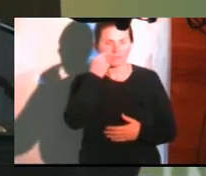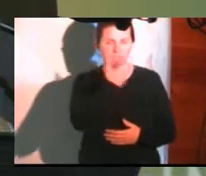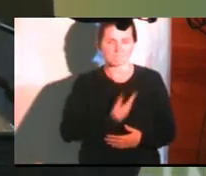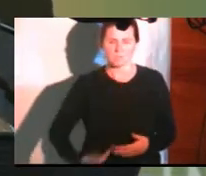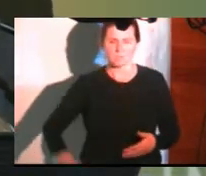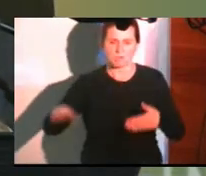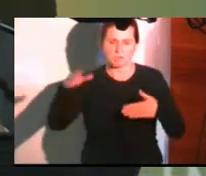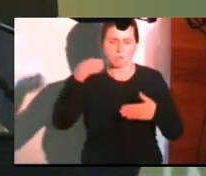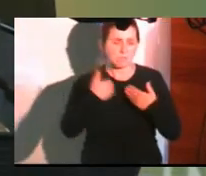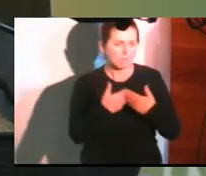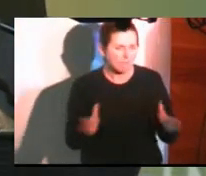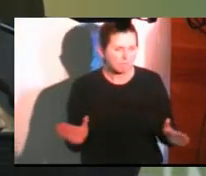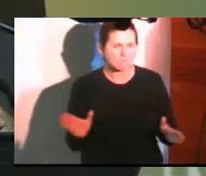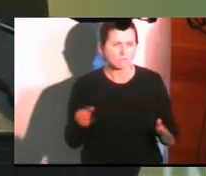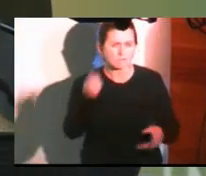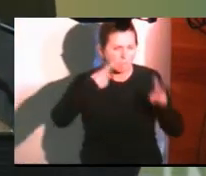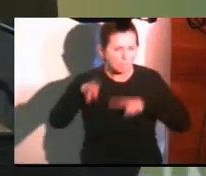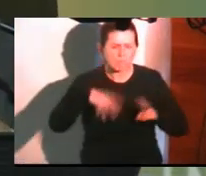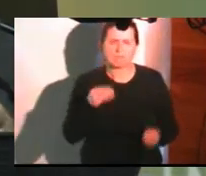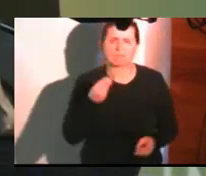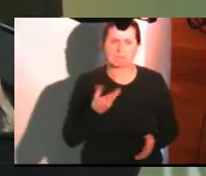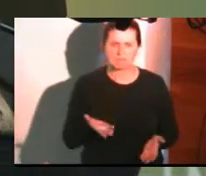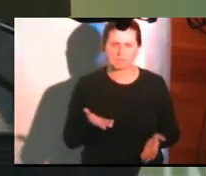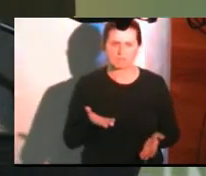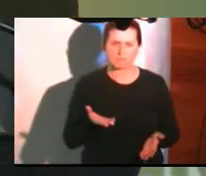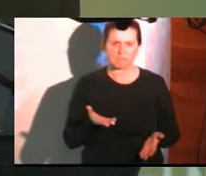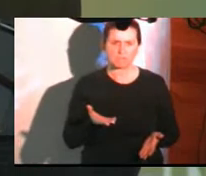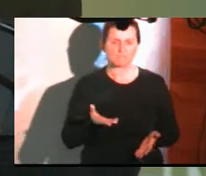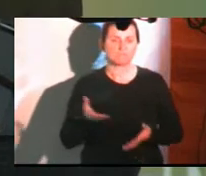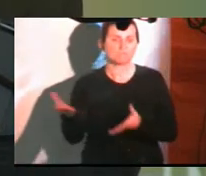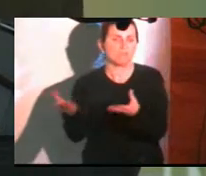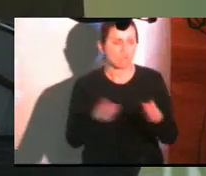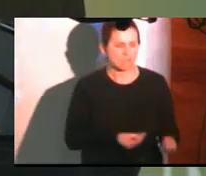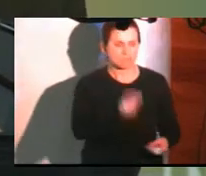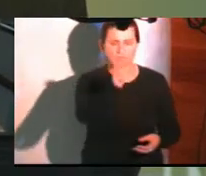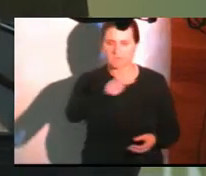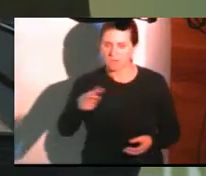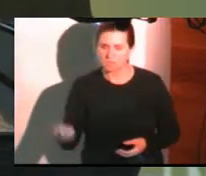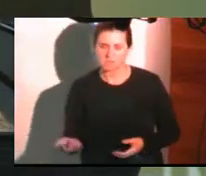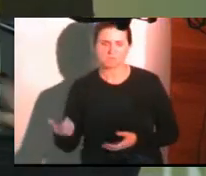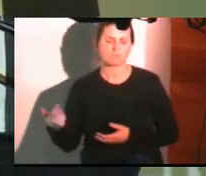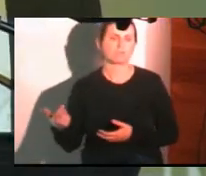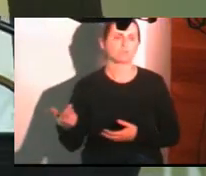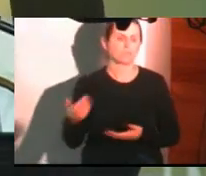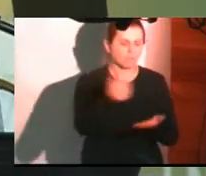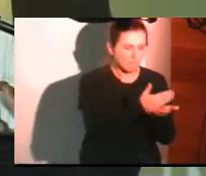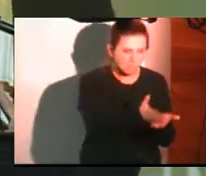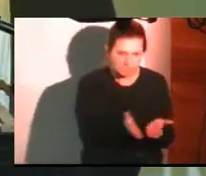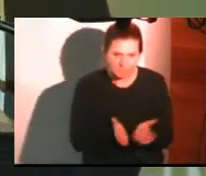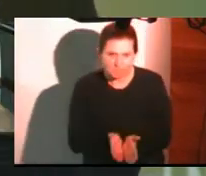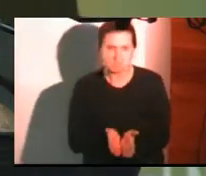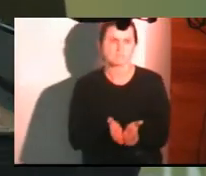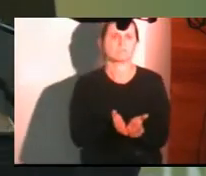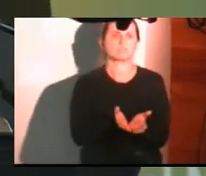es mayor transparencia de la gestión pública y la colaboración y participación de los ciudadanos. Lo vimos hace